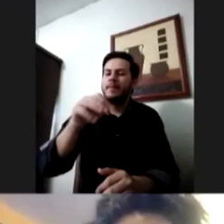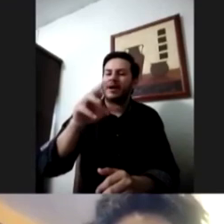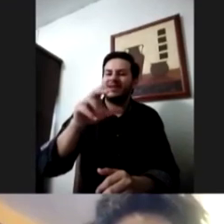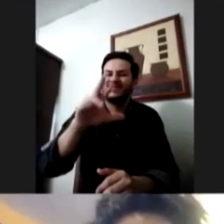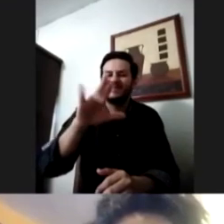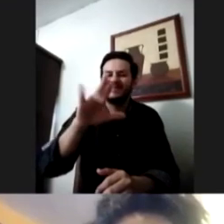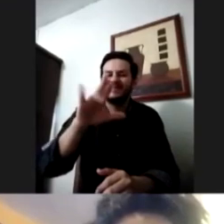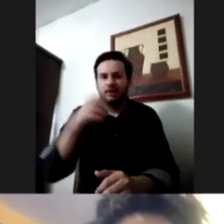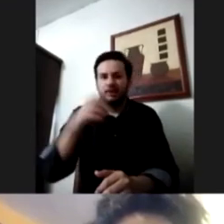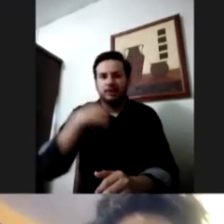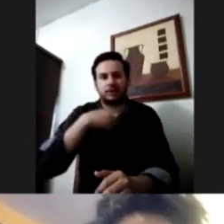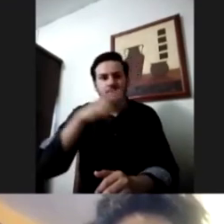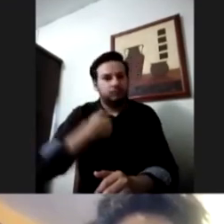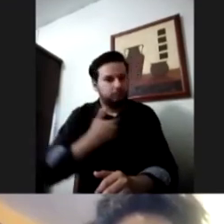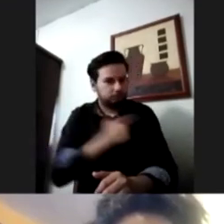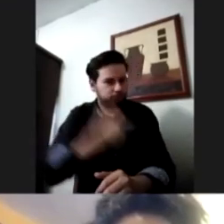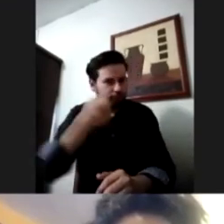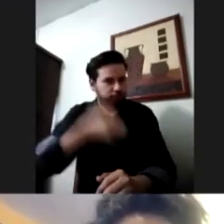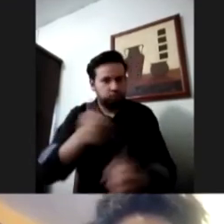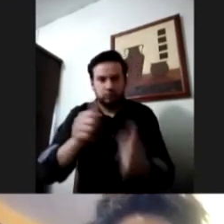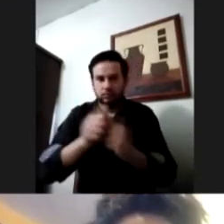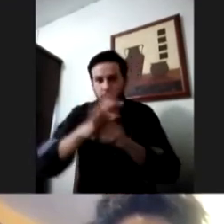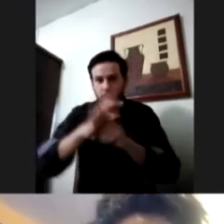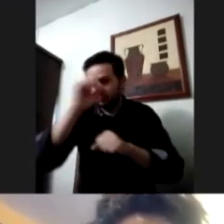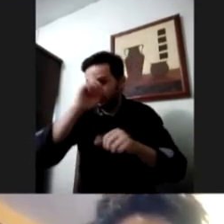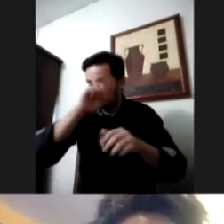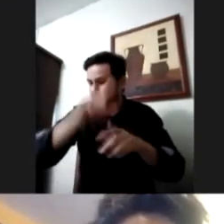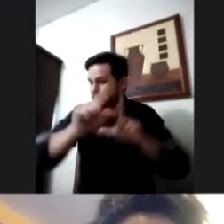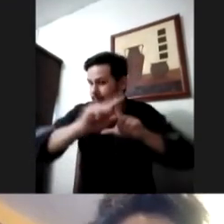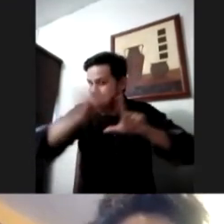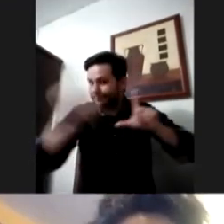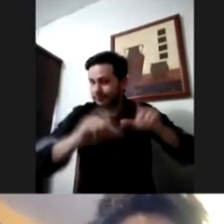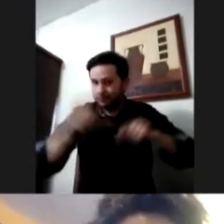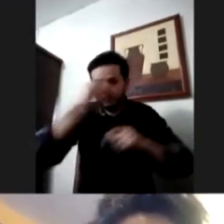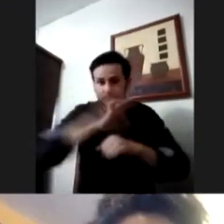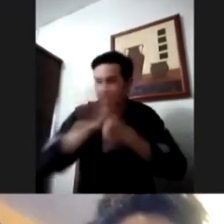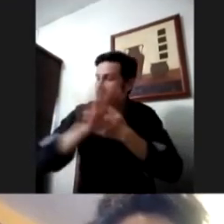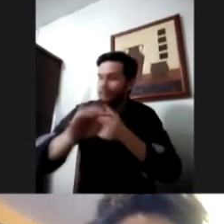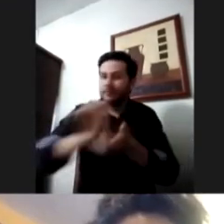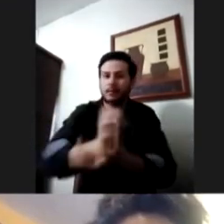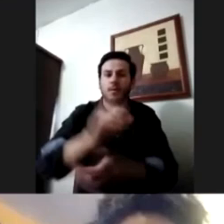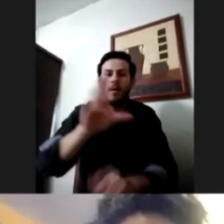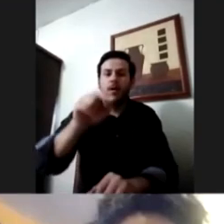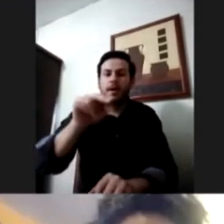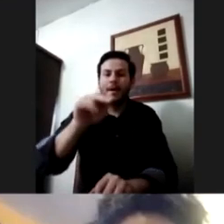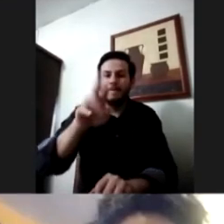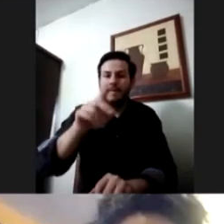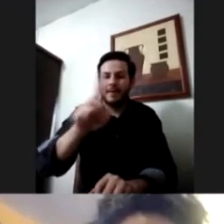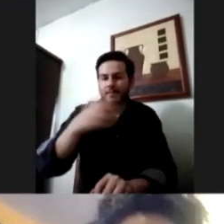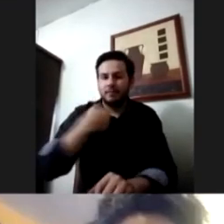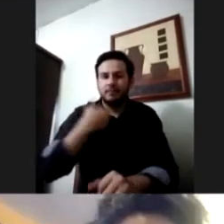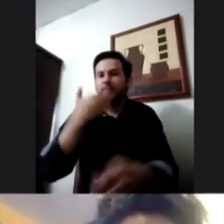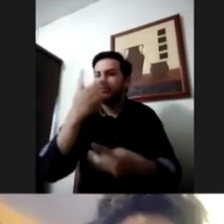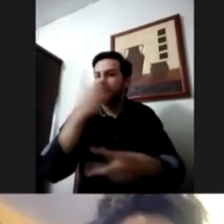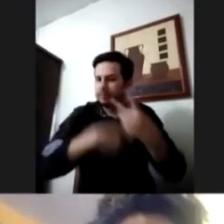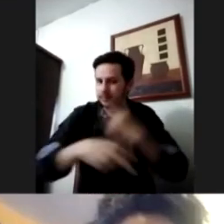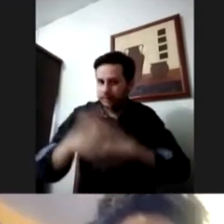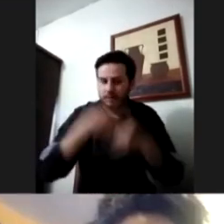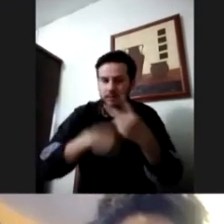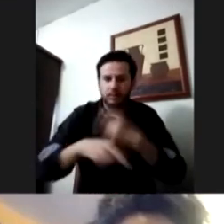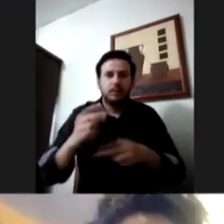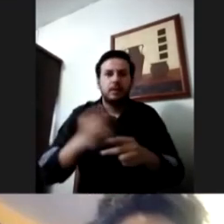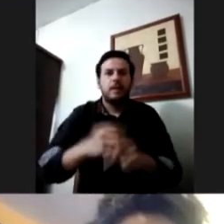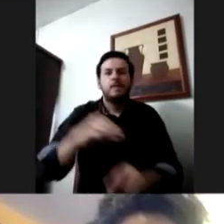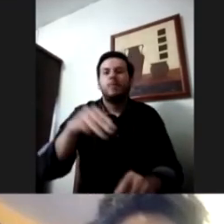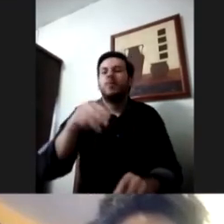mucho gusto saludar. Ella es la titular del Consejo Nacional para Prevenir la Discriminación, CONAPRED. Bienvenida, Mónica. También